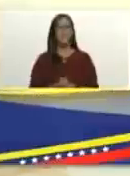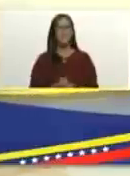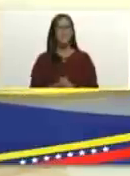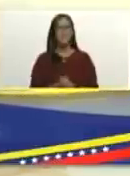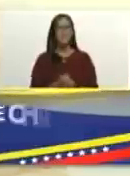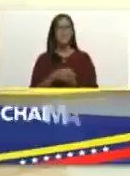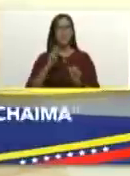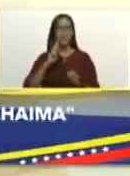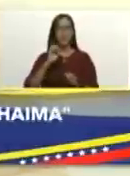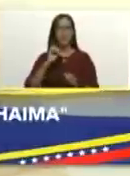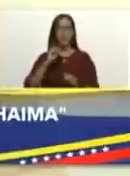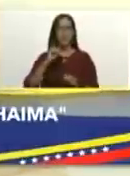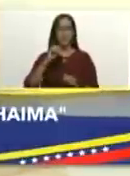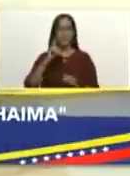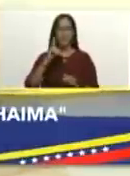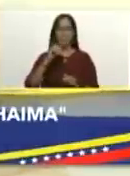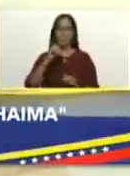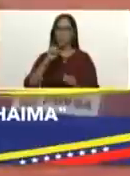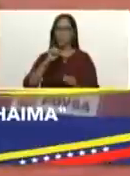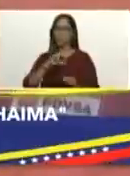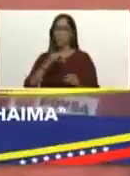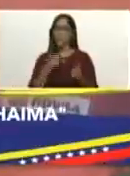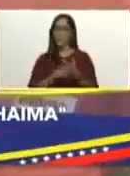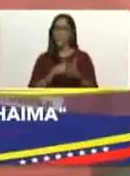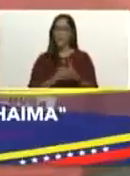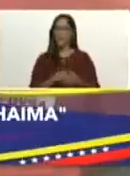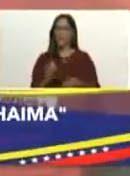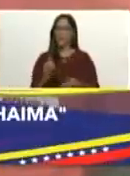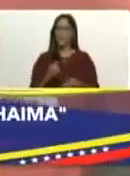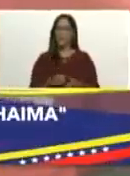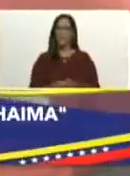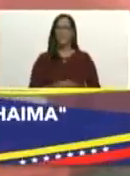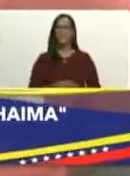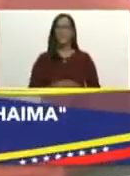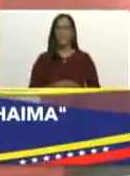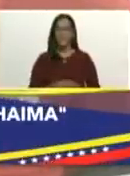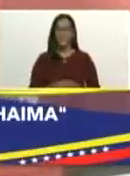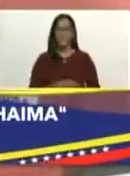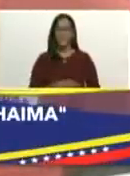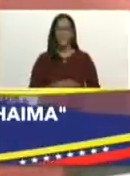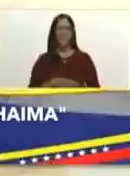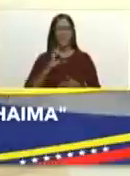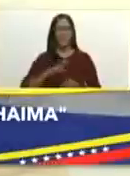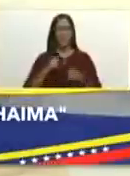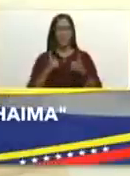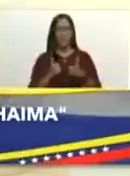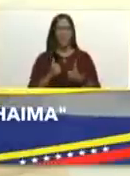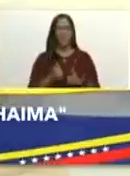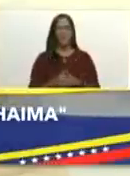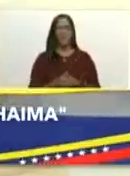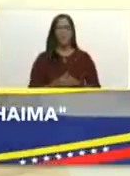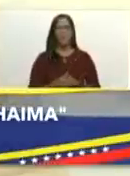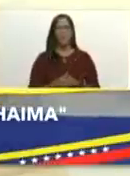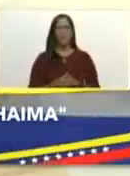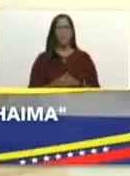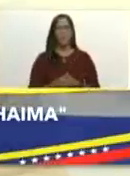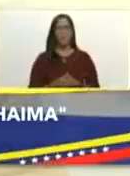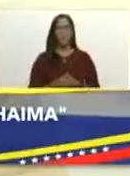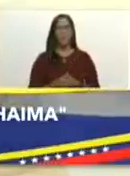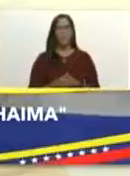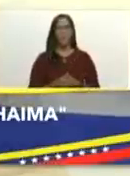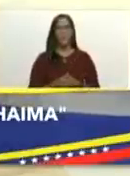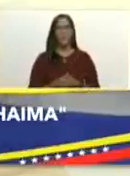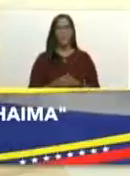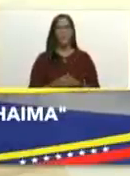Rondón, Rondón no ha peleado todavía. Todavía no hemos peleado, seguimos en batalla, presidente. Está bien, tú eres de los voceros del